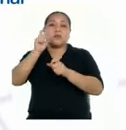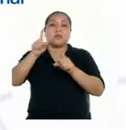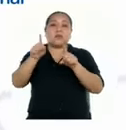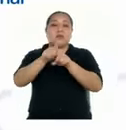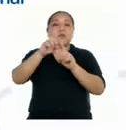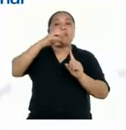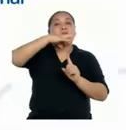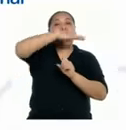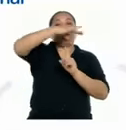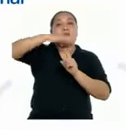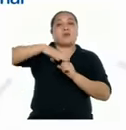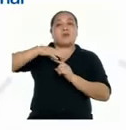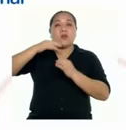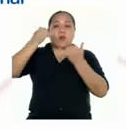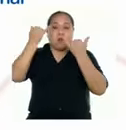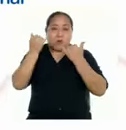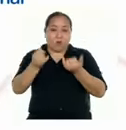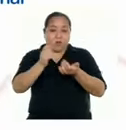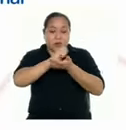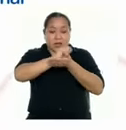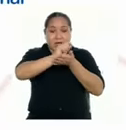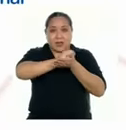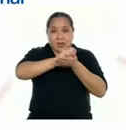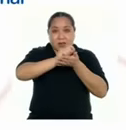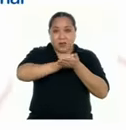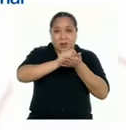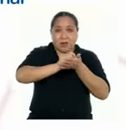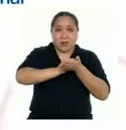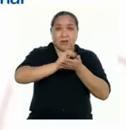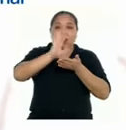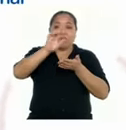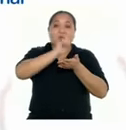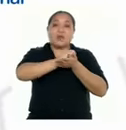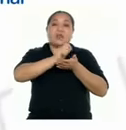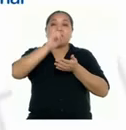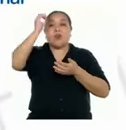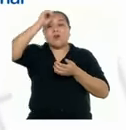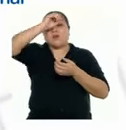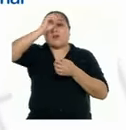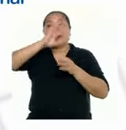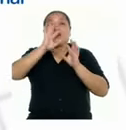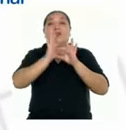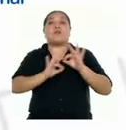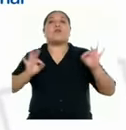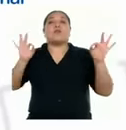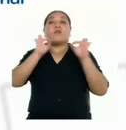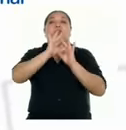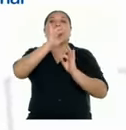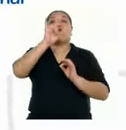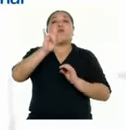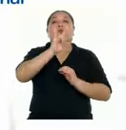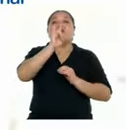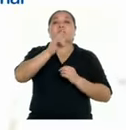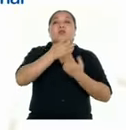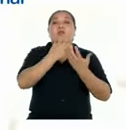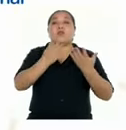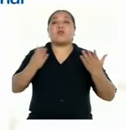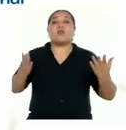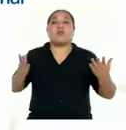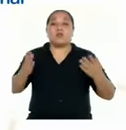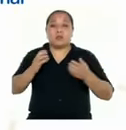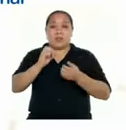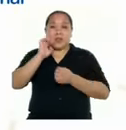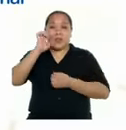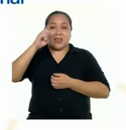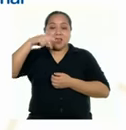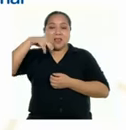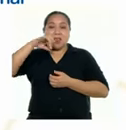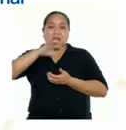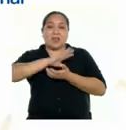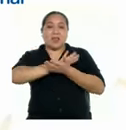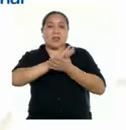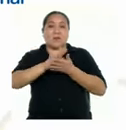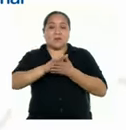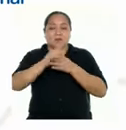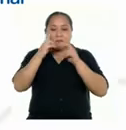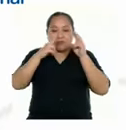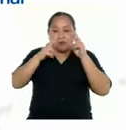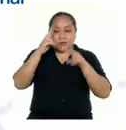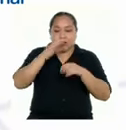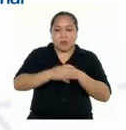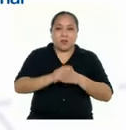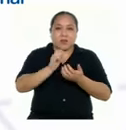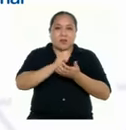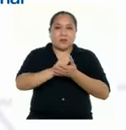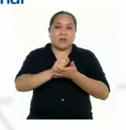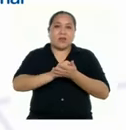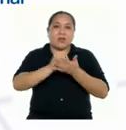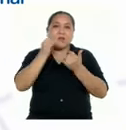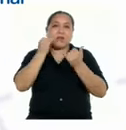hoy es escribir la versión preliminar de su artículo de opinión sobre la importancia del uso de fuentes de energía limpia, revisarlo y escribir la versión final